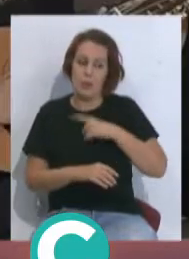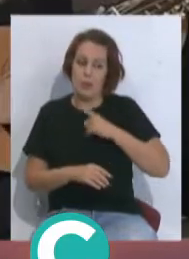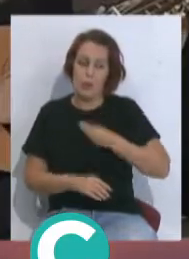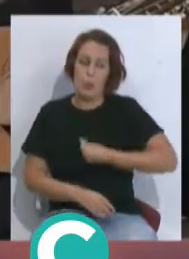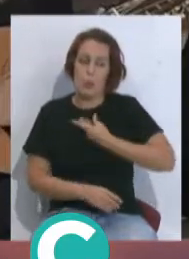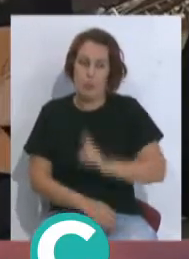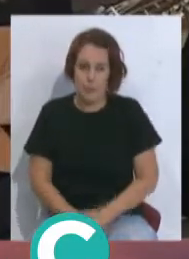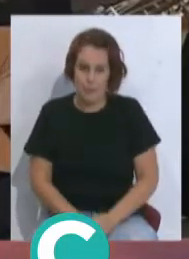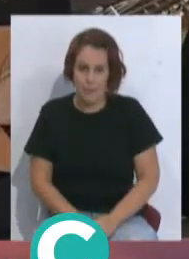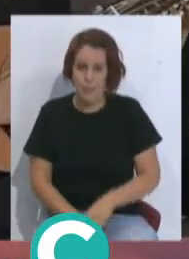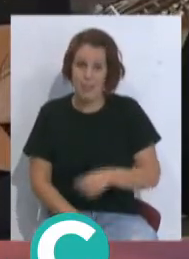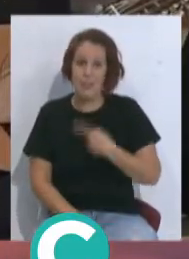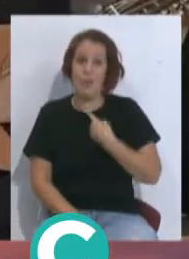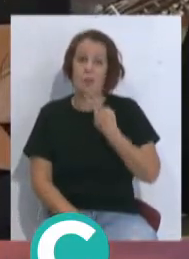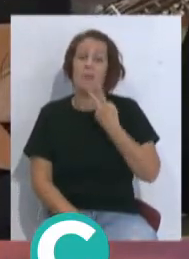la cabeza. ¿Los 20 o el carnaval?